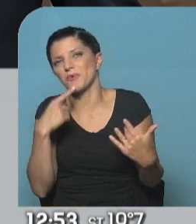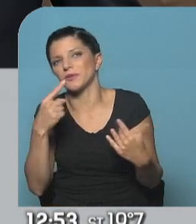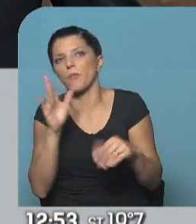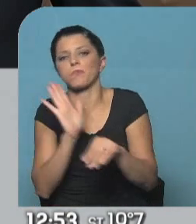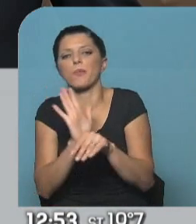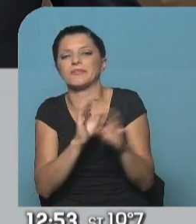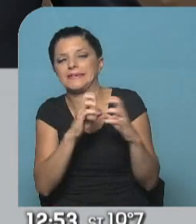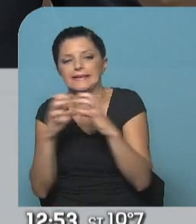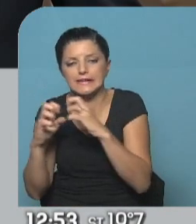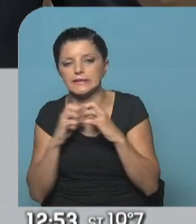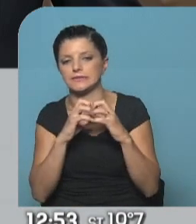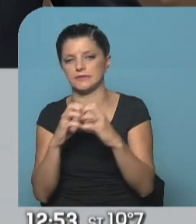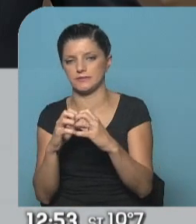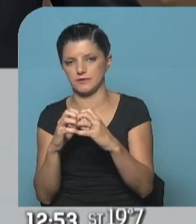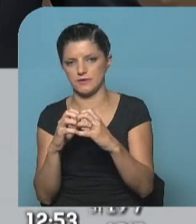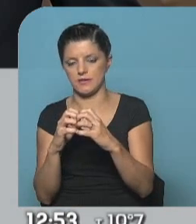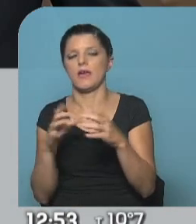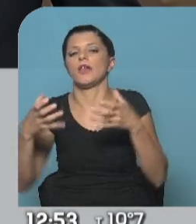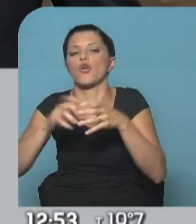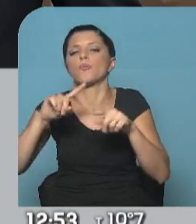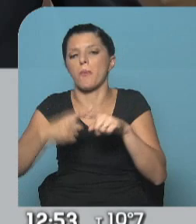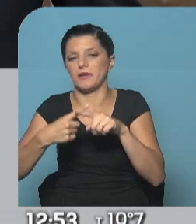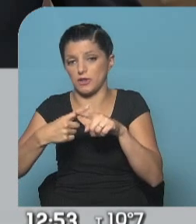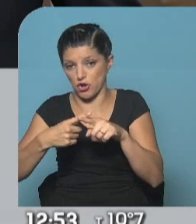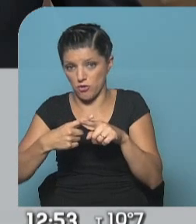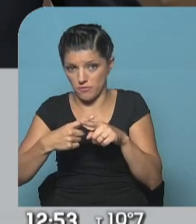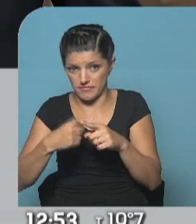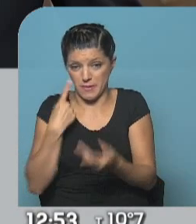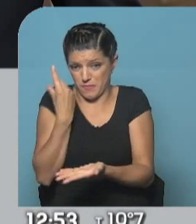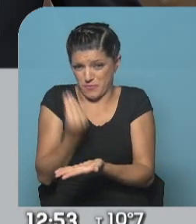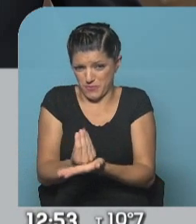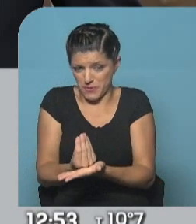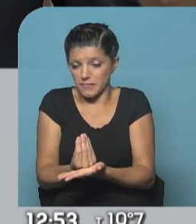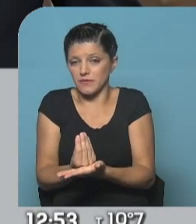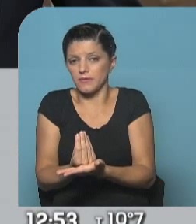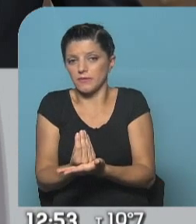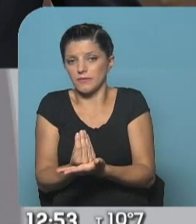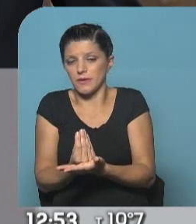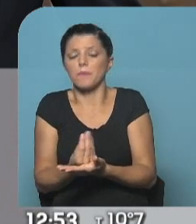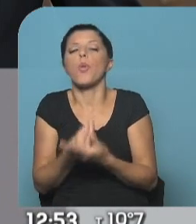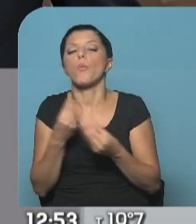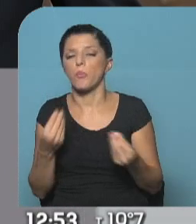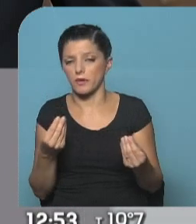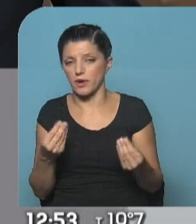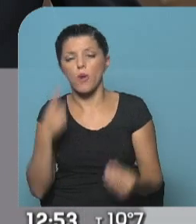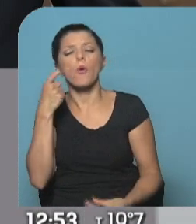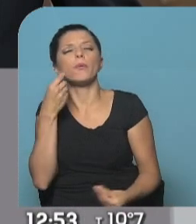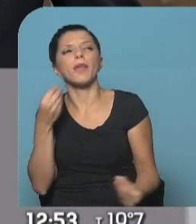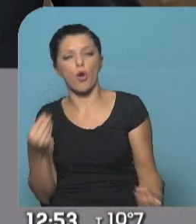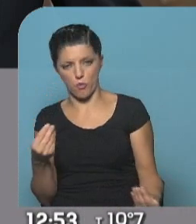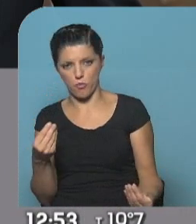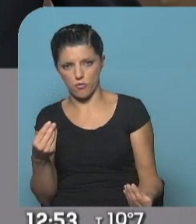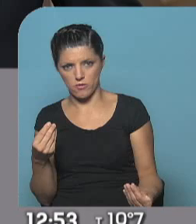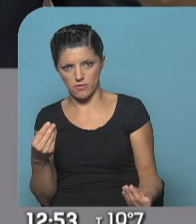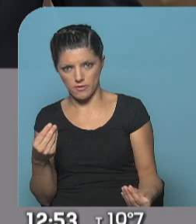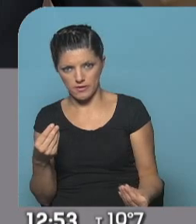de legitimidad de la clase política y que se refleja justamente en el abundante voto canalizado hacia los partidos